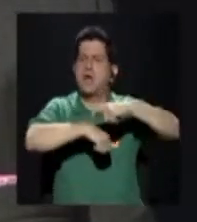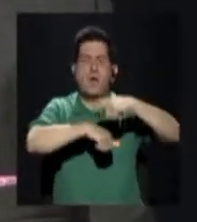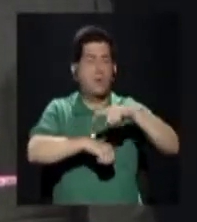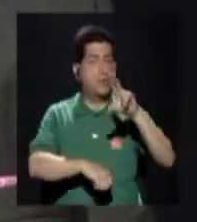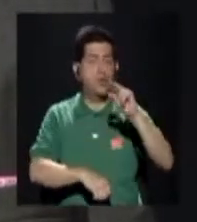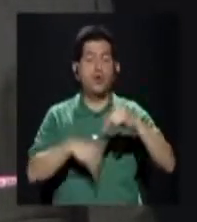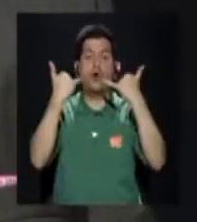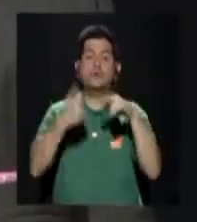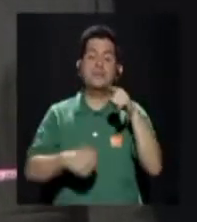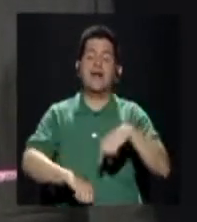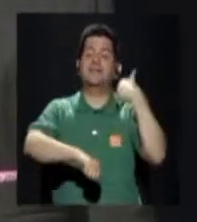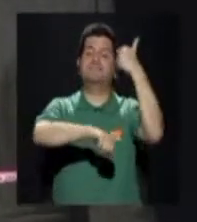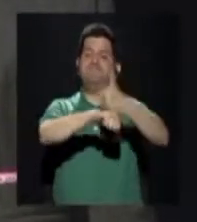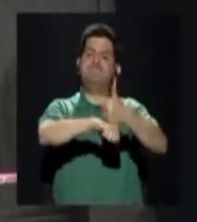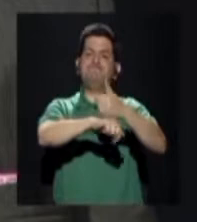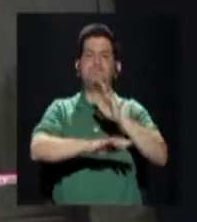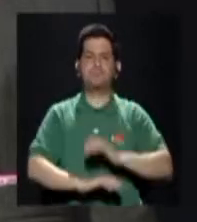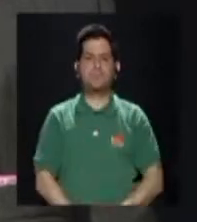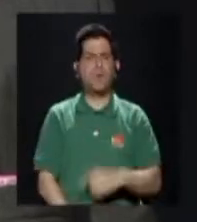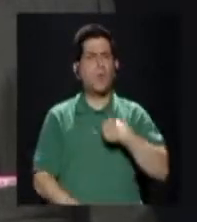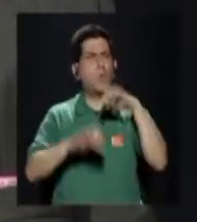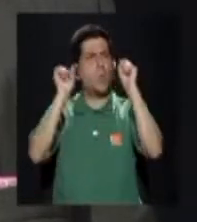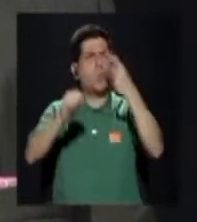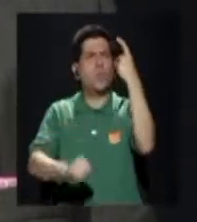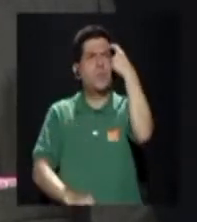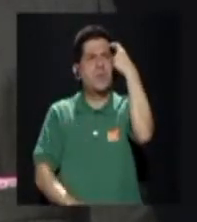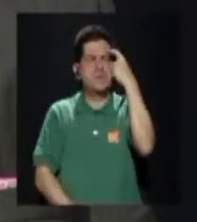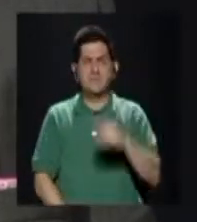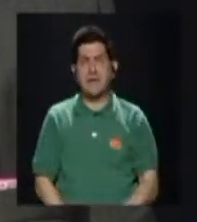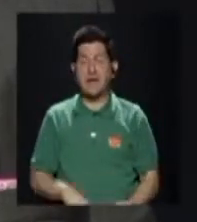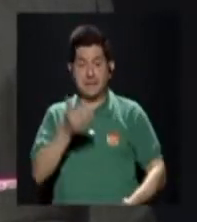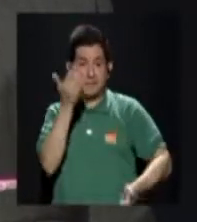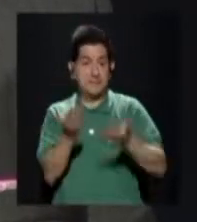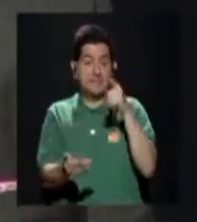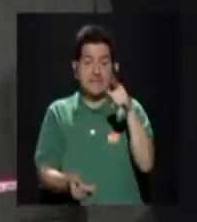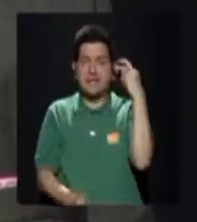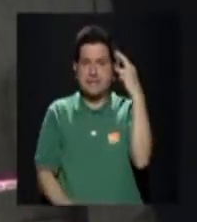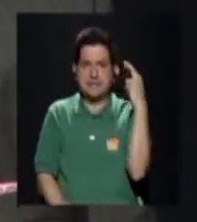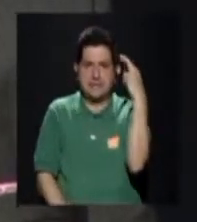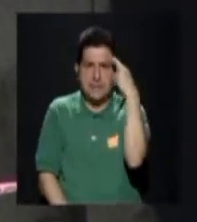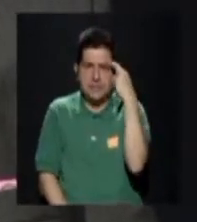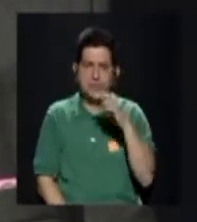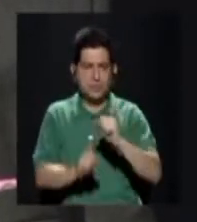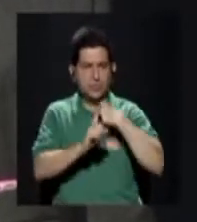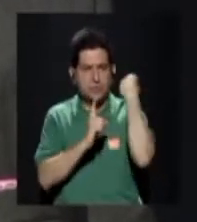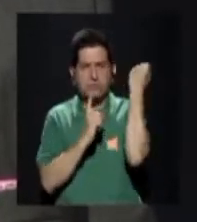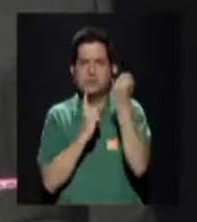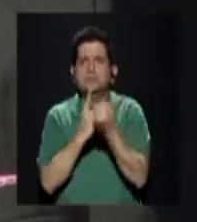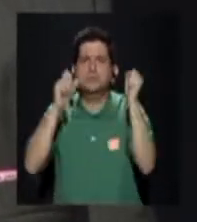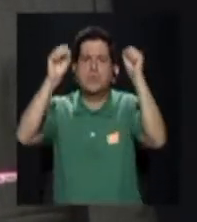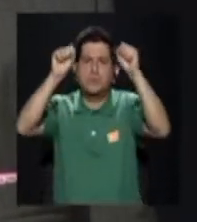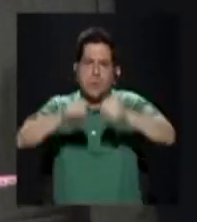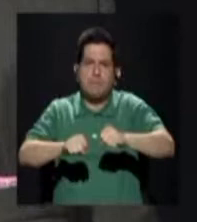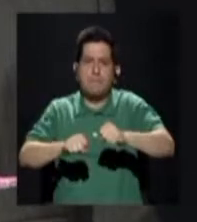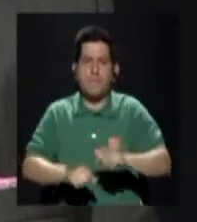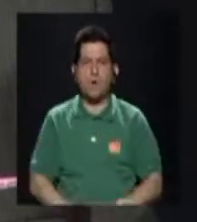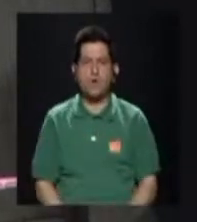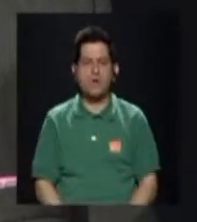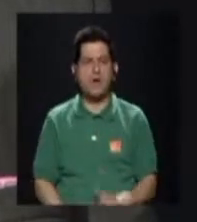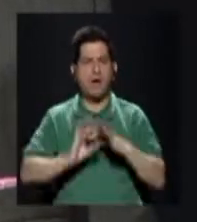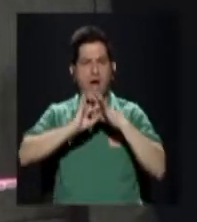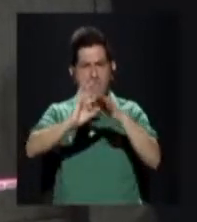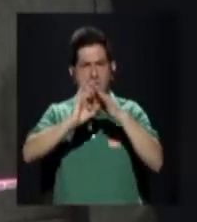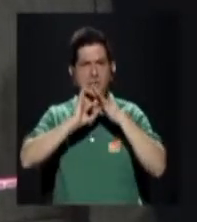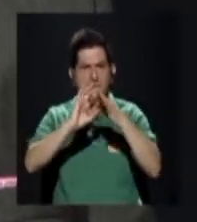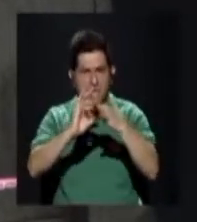sino porque ya están ahí. De hecho, uno podría pensar que en buena medida están ahí por situaciones que pueden hacer referencia